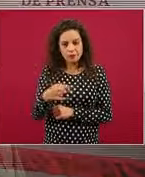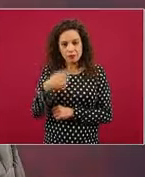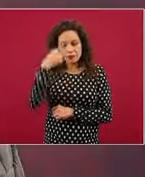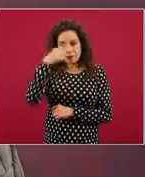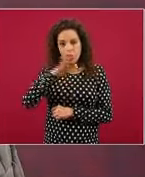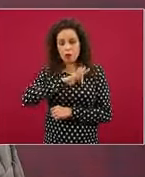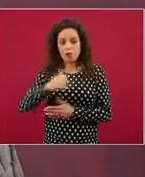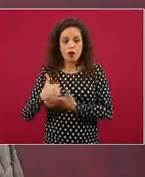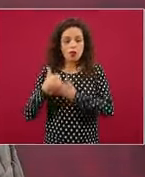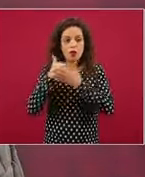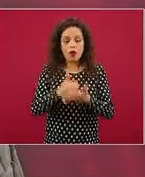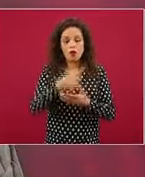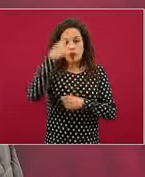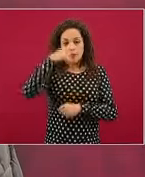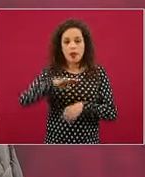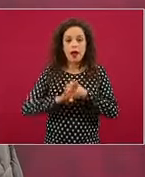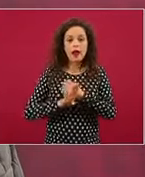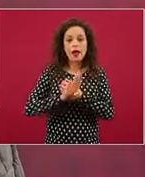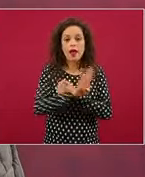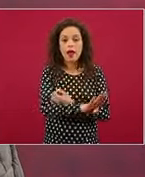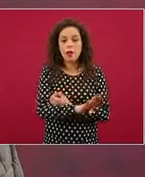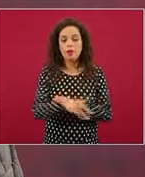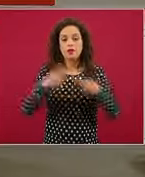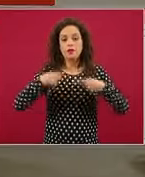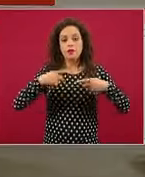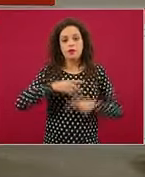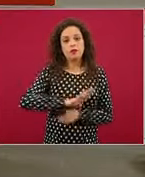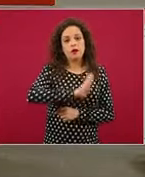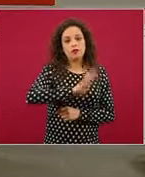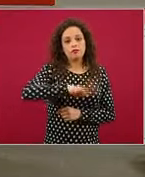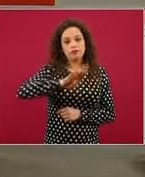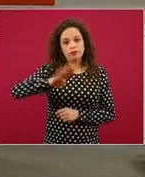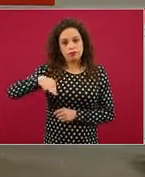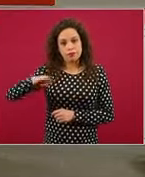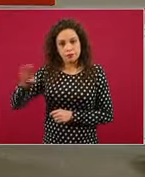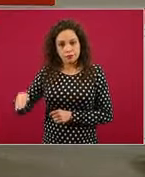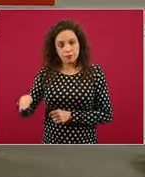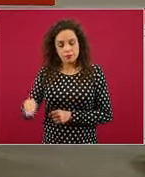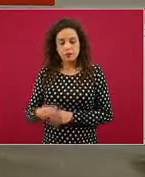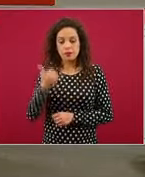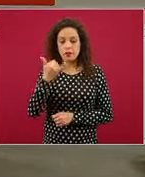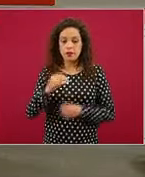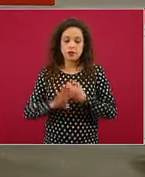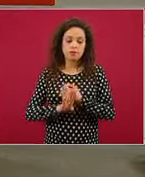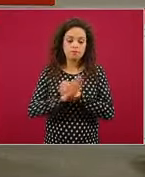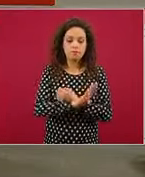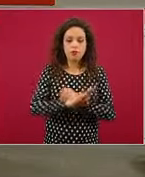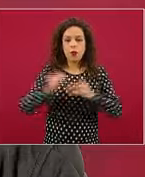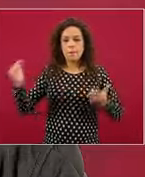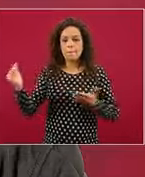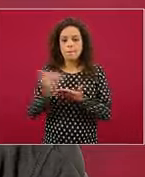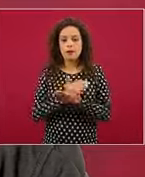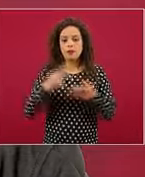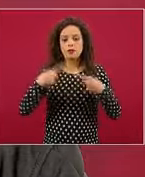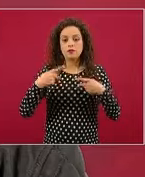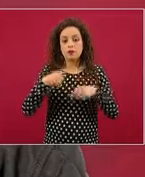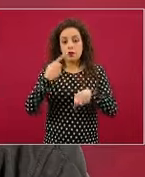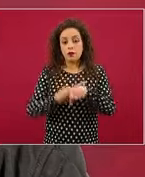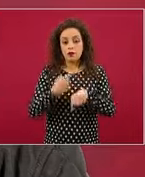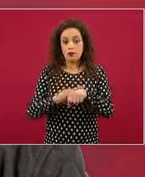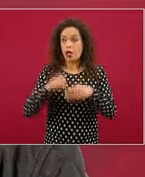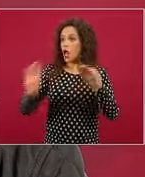ha contribuido a la reducción de la mortalidad, a la reducción de la enfermedad en el mundo a